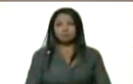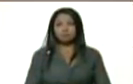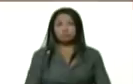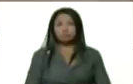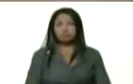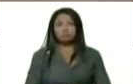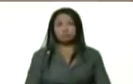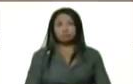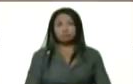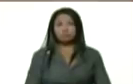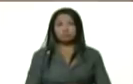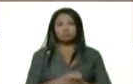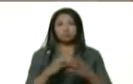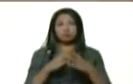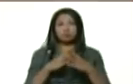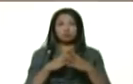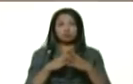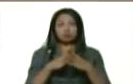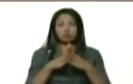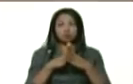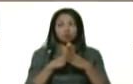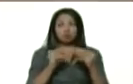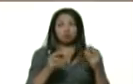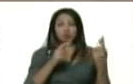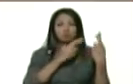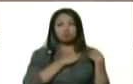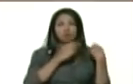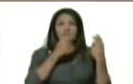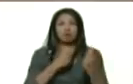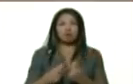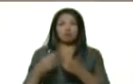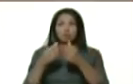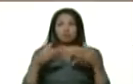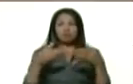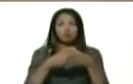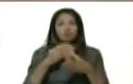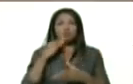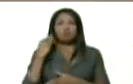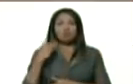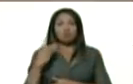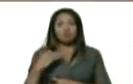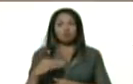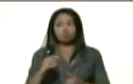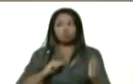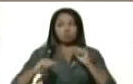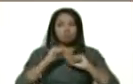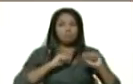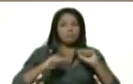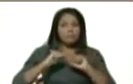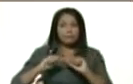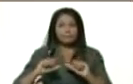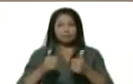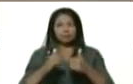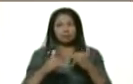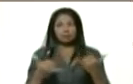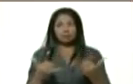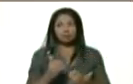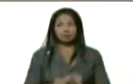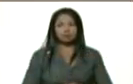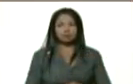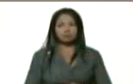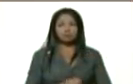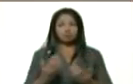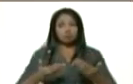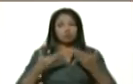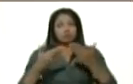en todas las tareas económicas, siempre el partido, la juventud está desplegada, sembrando. Yo le entregué